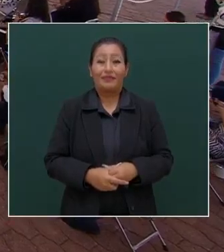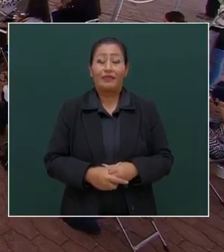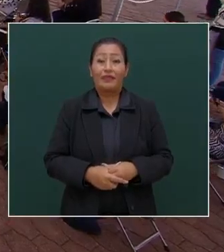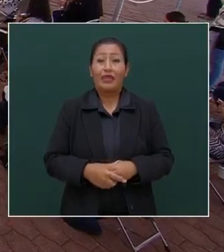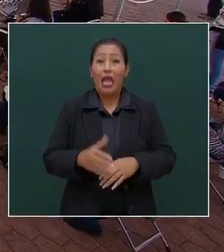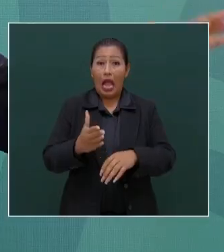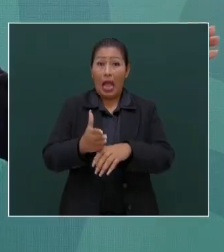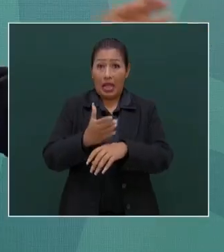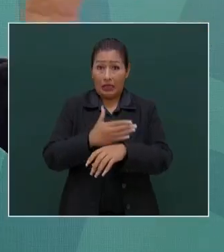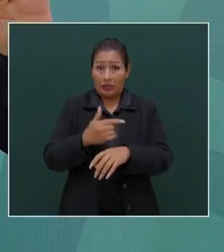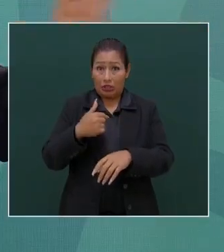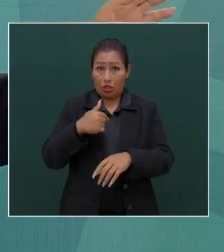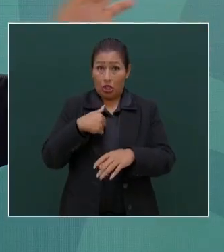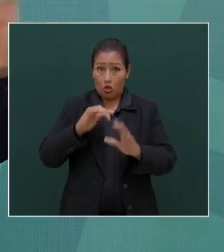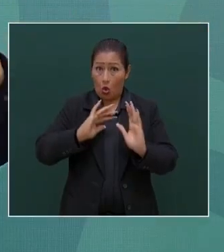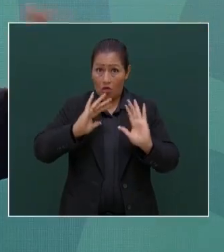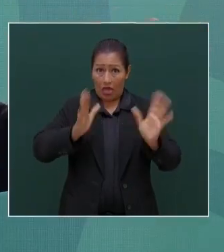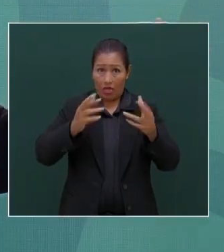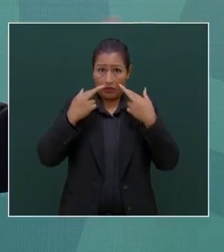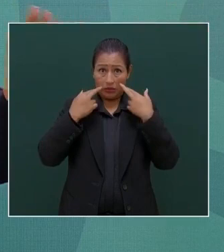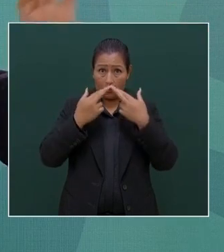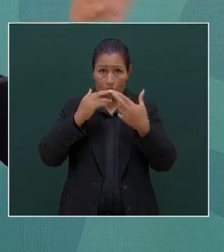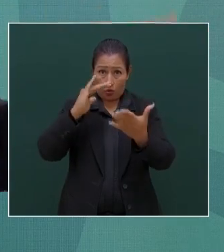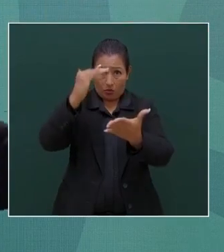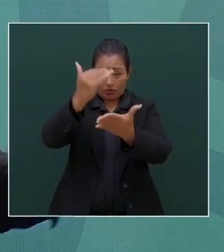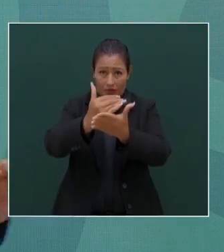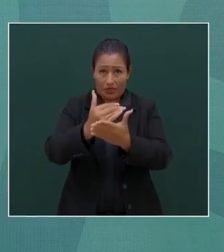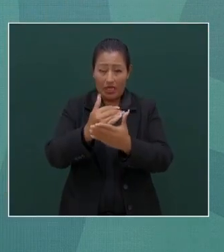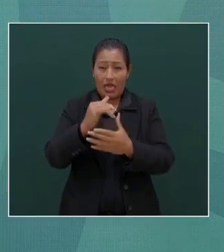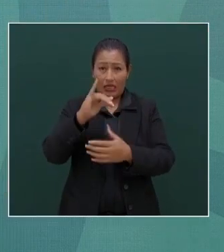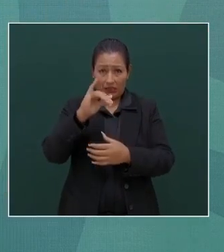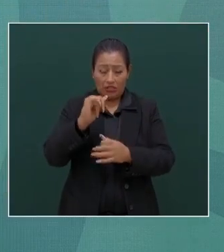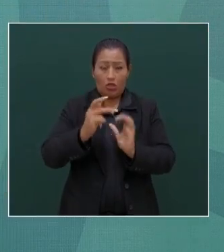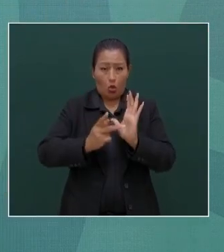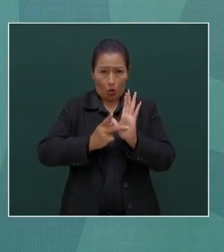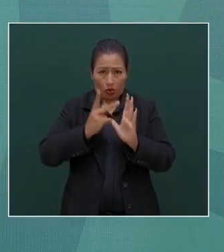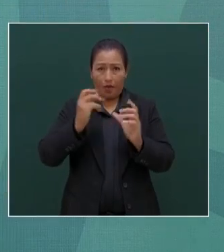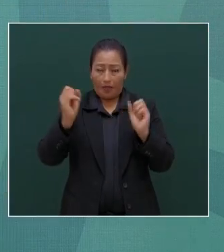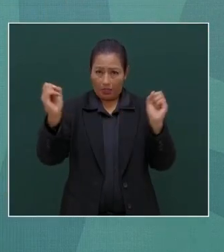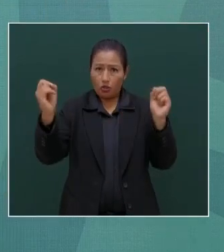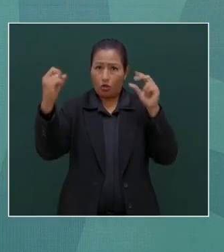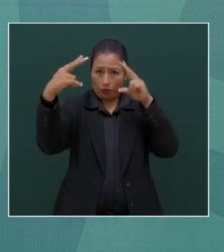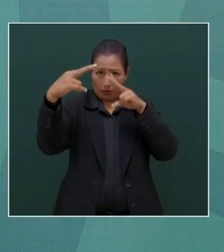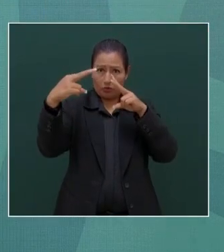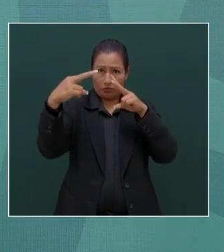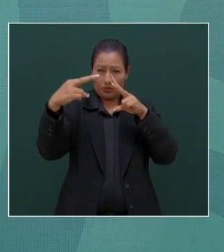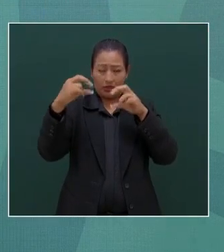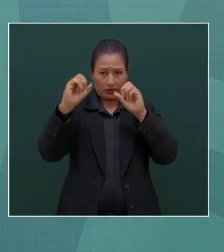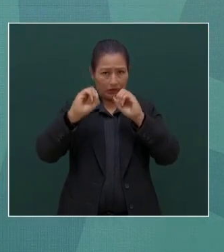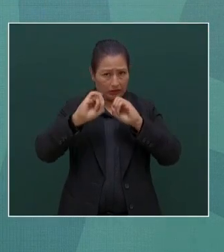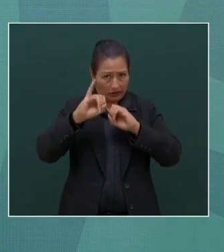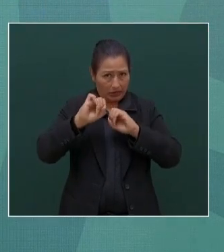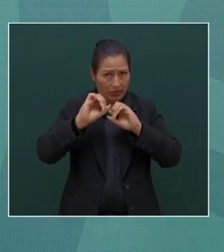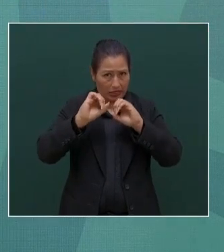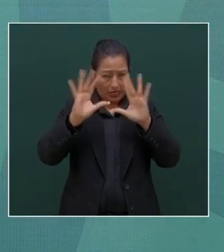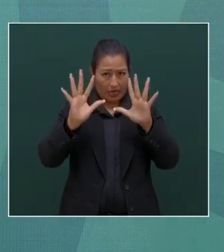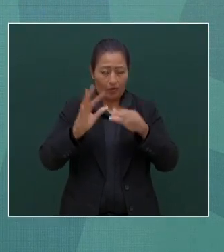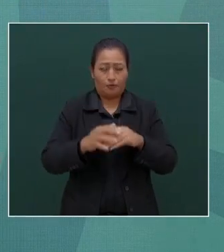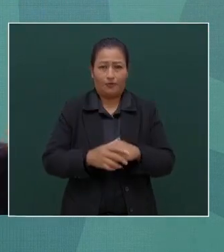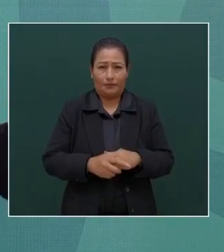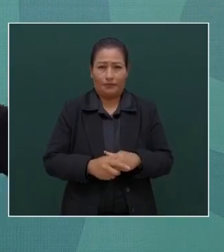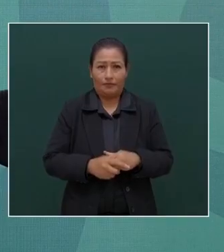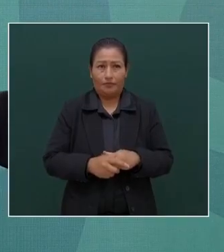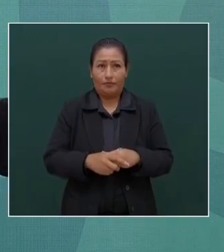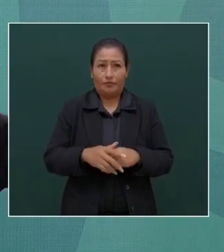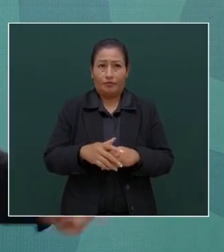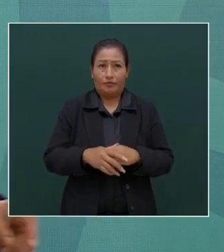Antes de que yo termine, claro que nos vamos a volver a ver, o sea, pero vamos